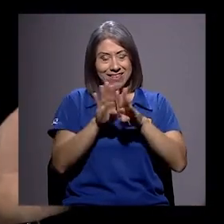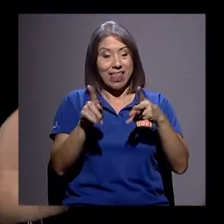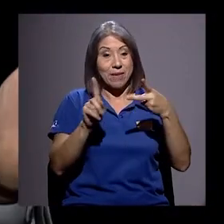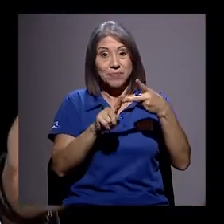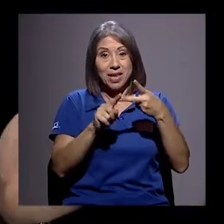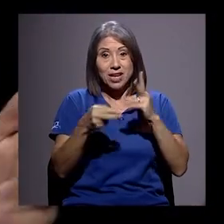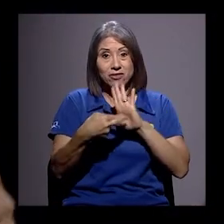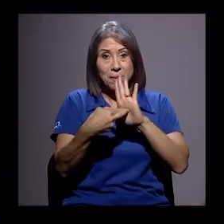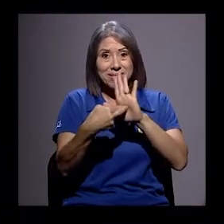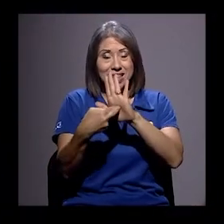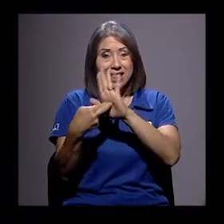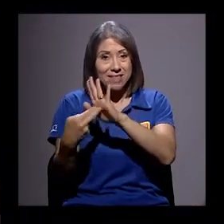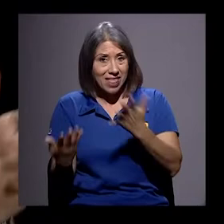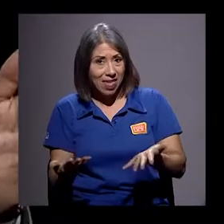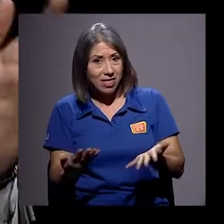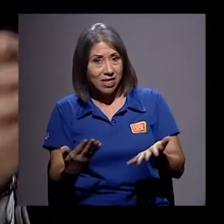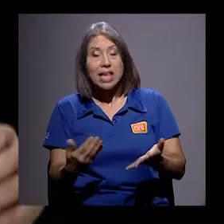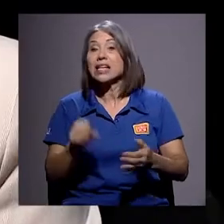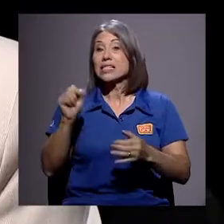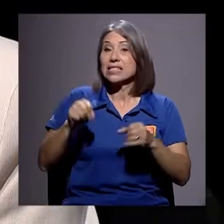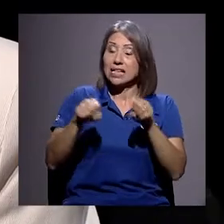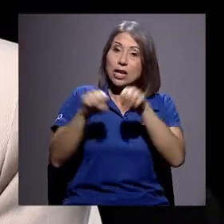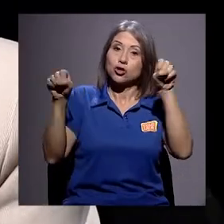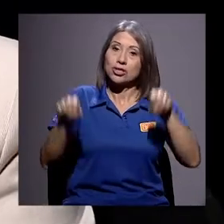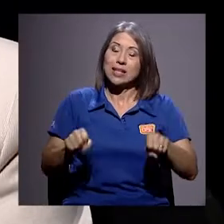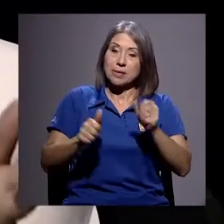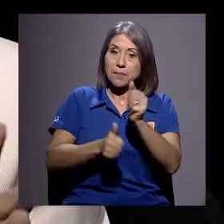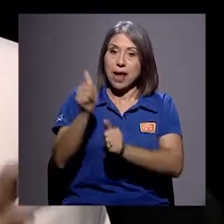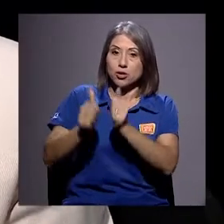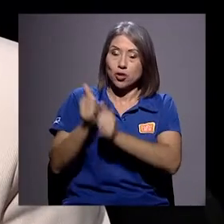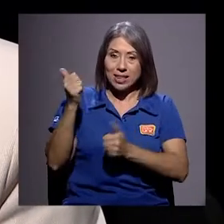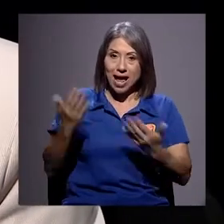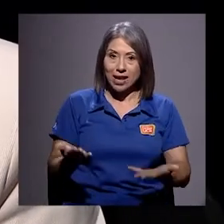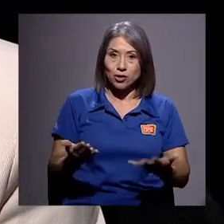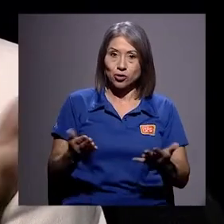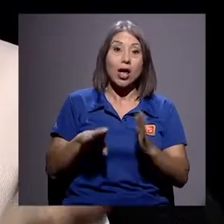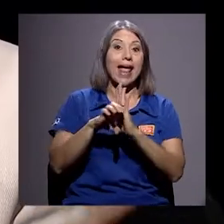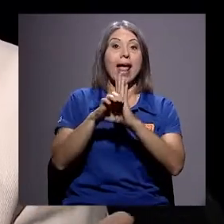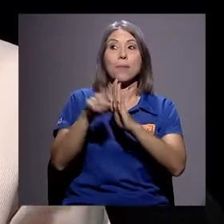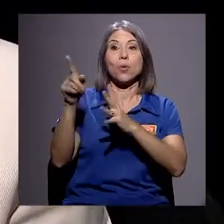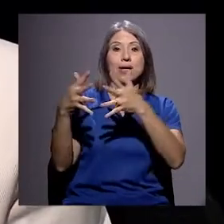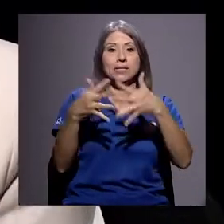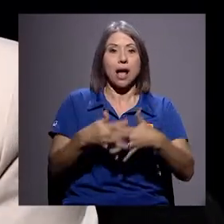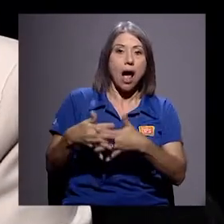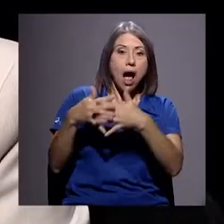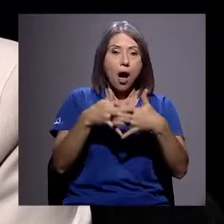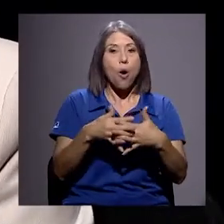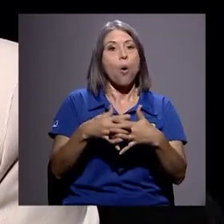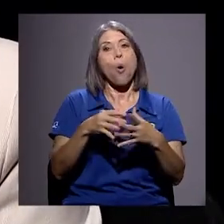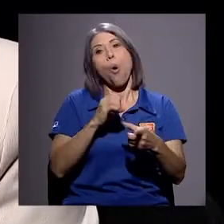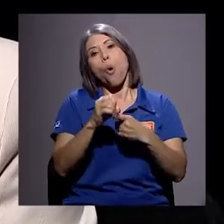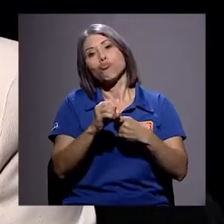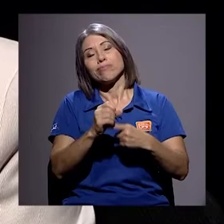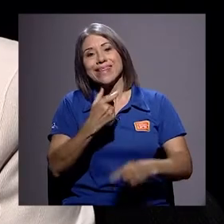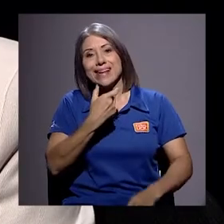representatividad podríamos decir los sistemas mayoritarios que como el de eeuu o como el de inglaterra donde